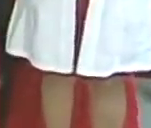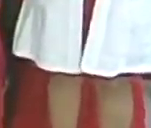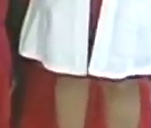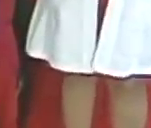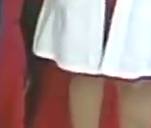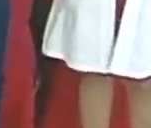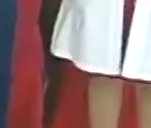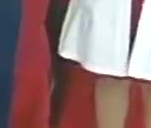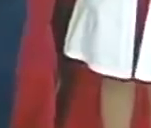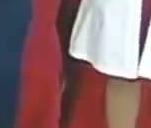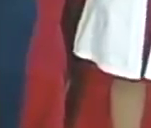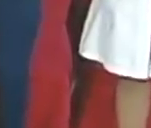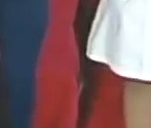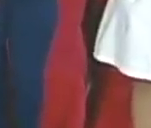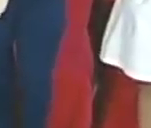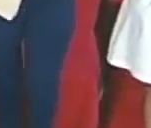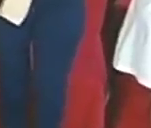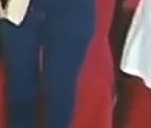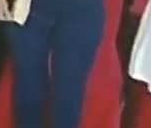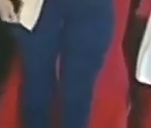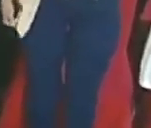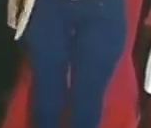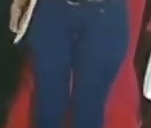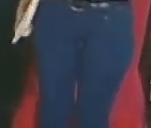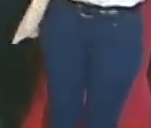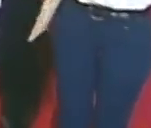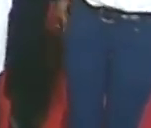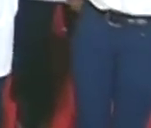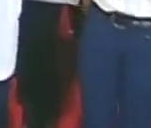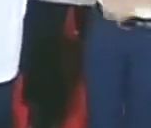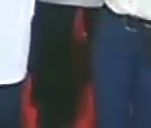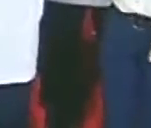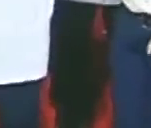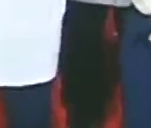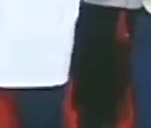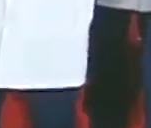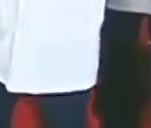juntos podemos más, esa es mi opinión.